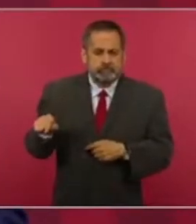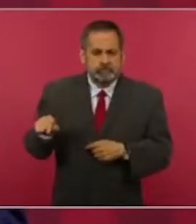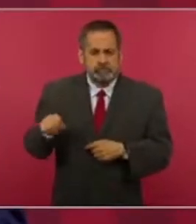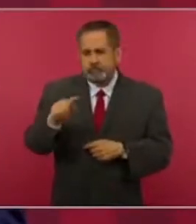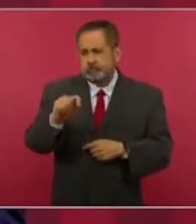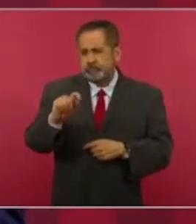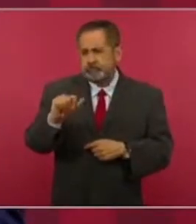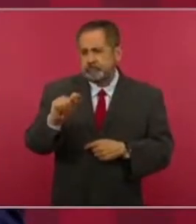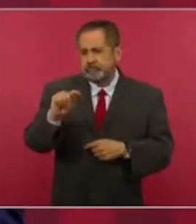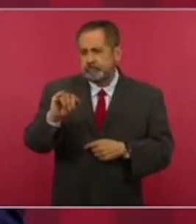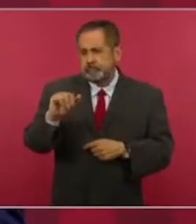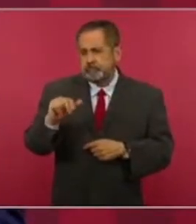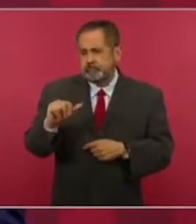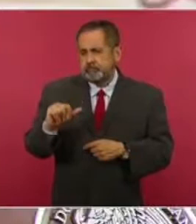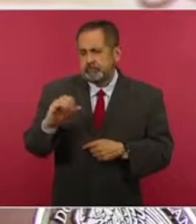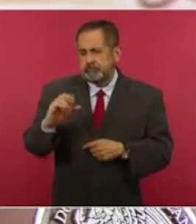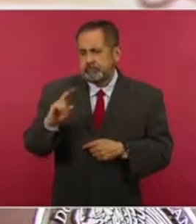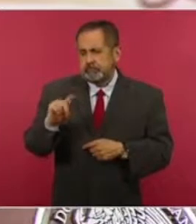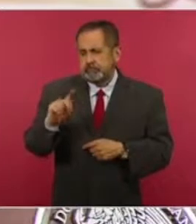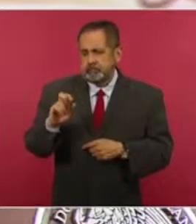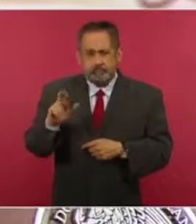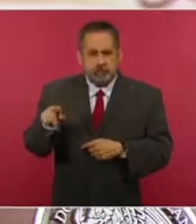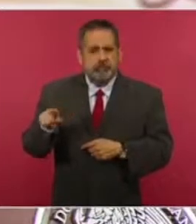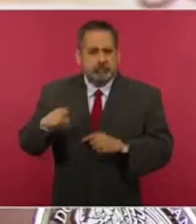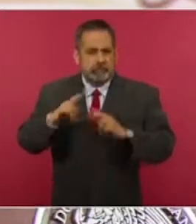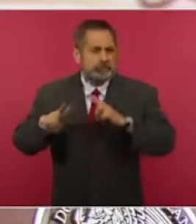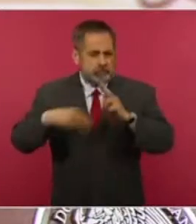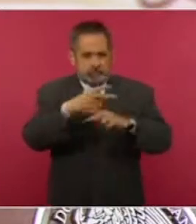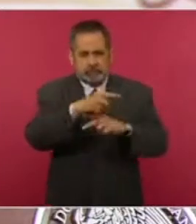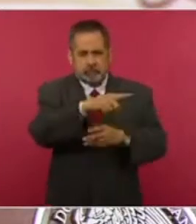Tatiana Cloutier, va a estar en Guerrero Negro.